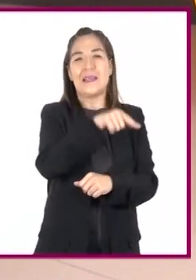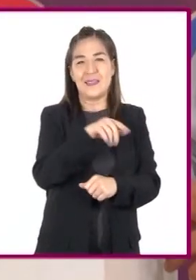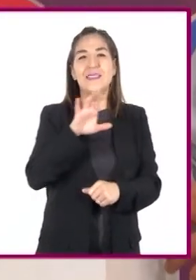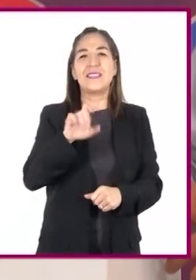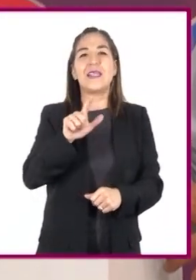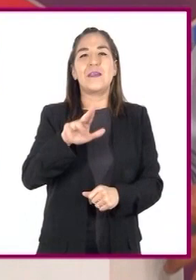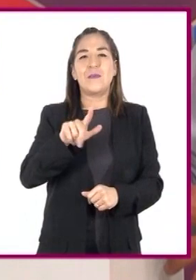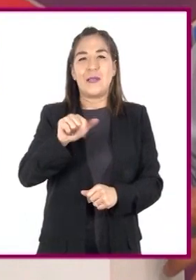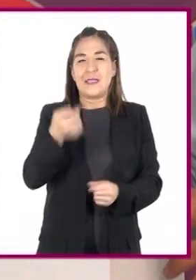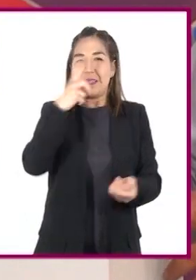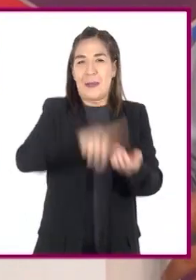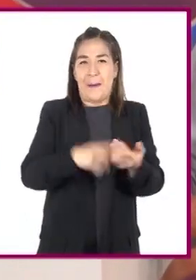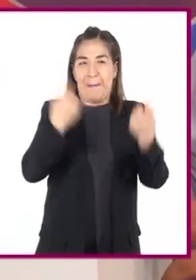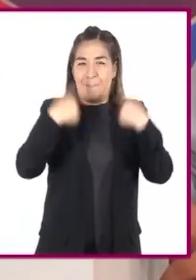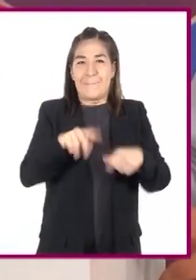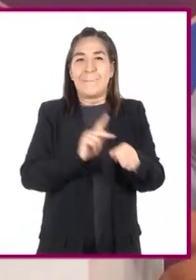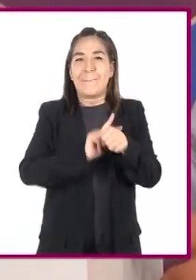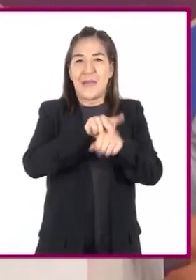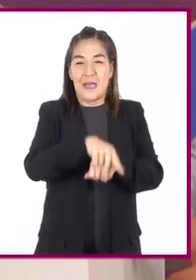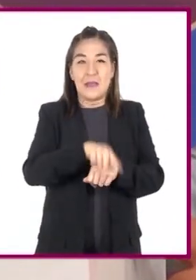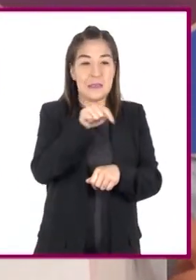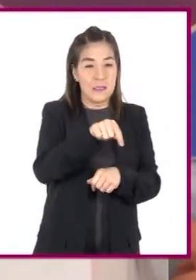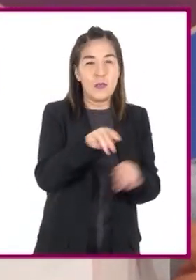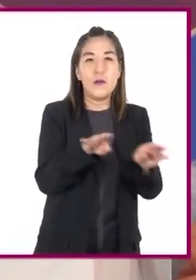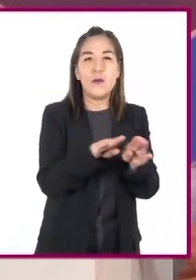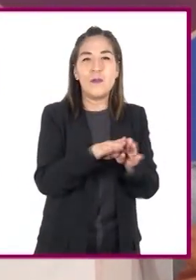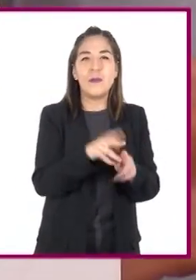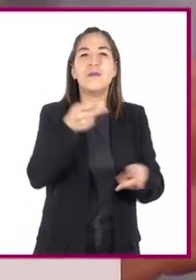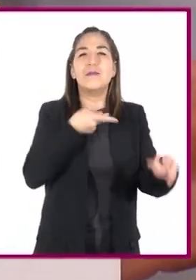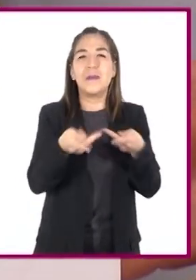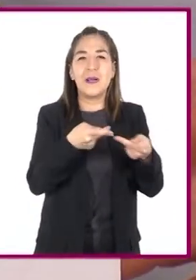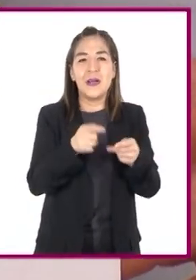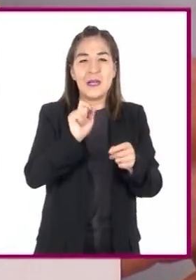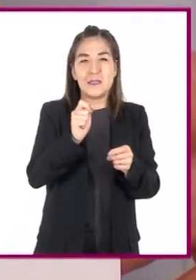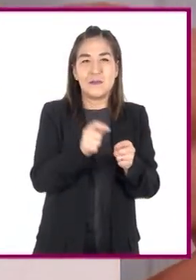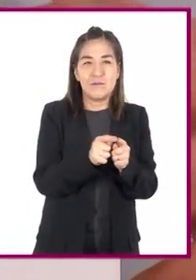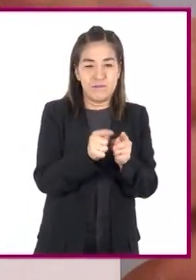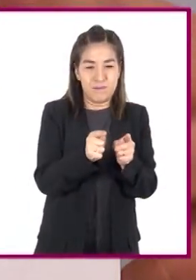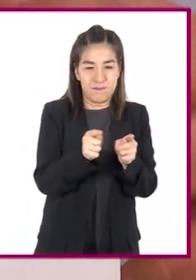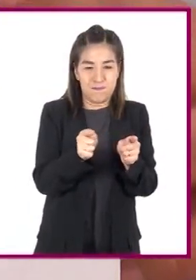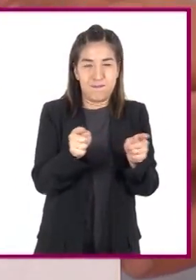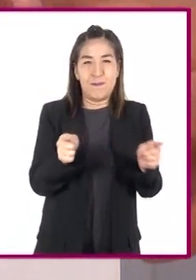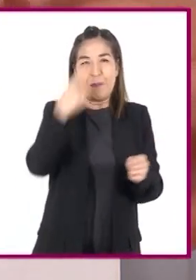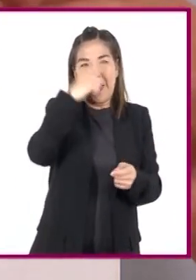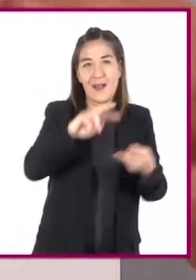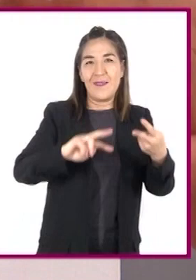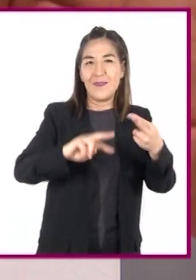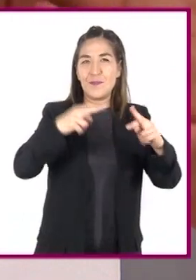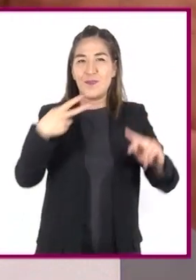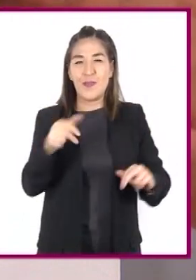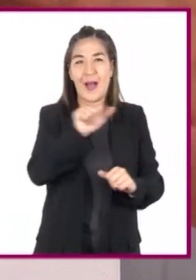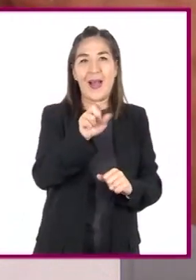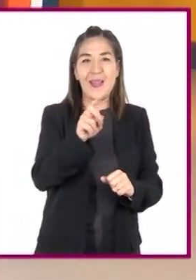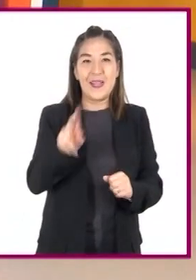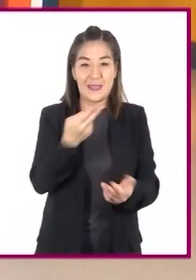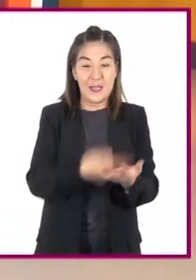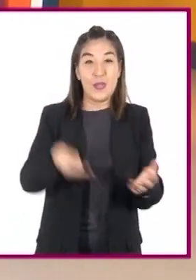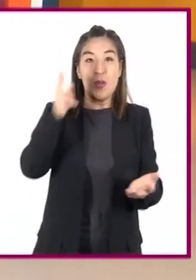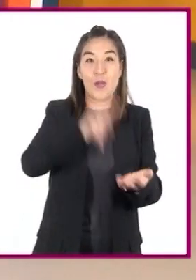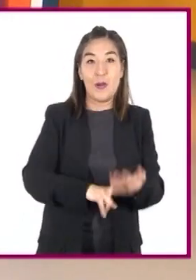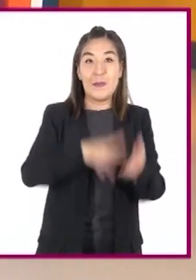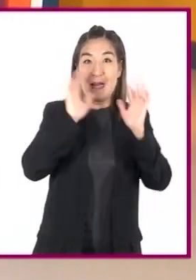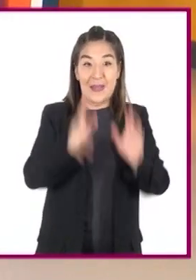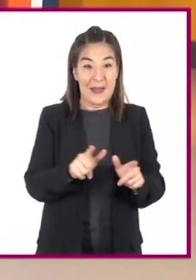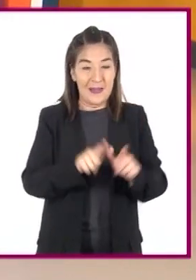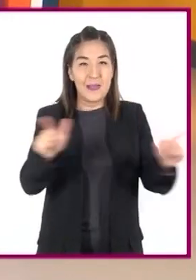la piel. Estas van creciendo y preparándose para duplicar su ADN. Una vez listas, se dividen y